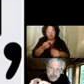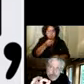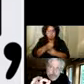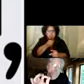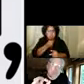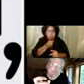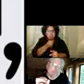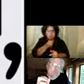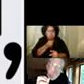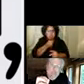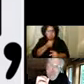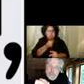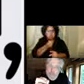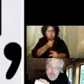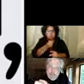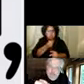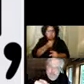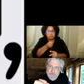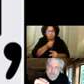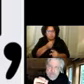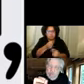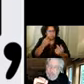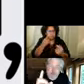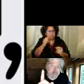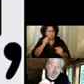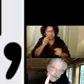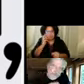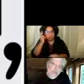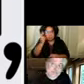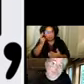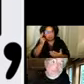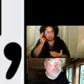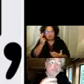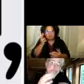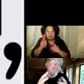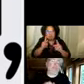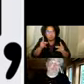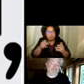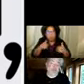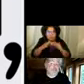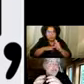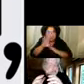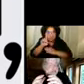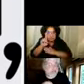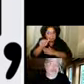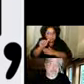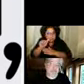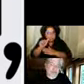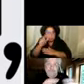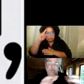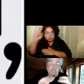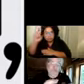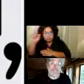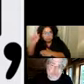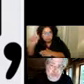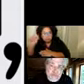Pero cuando primero aconteció, cuando nos dimos cuenta de que en particular personas con discapacidades